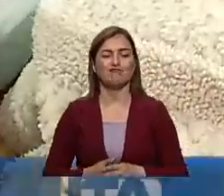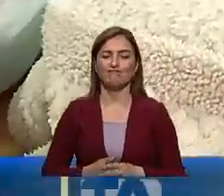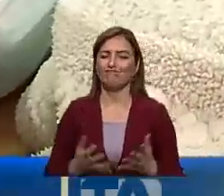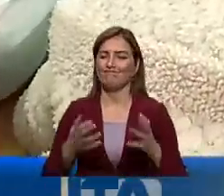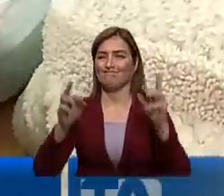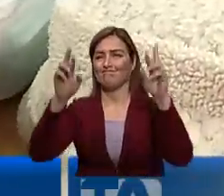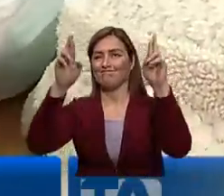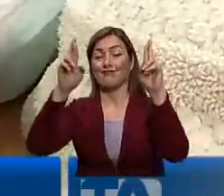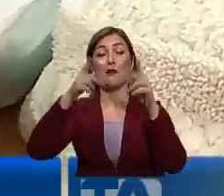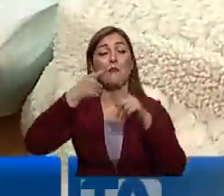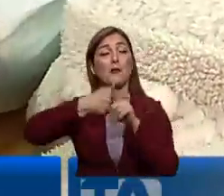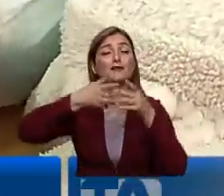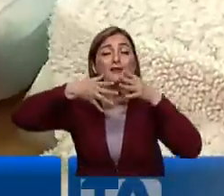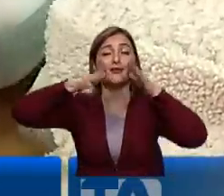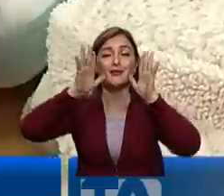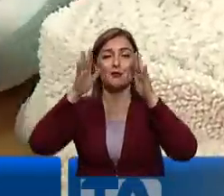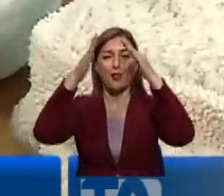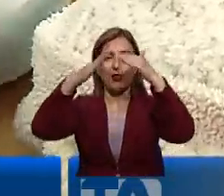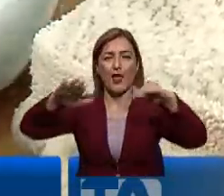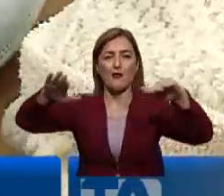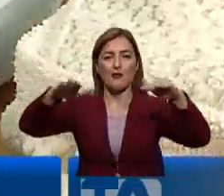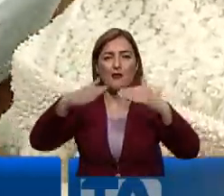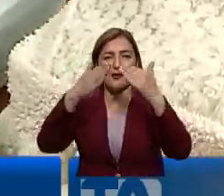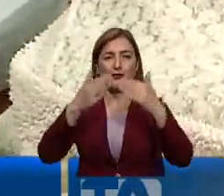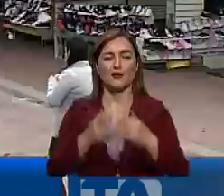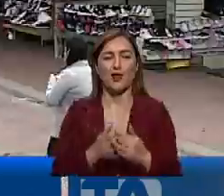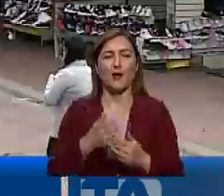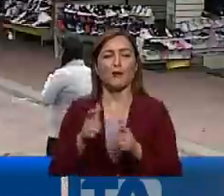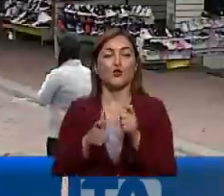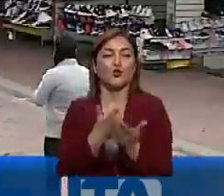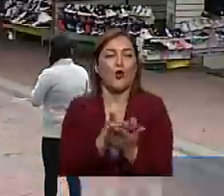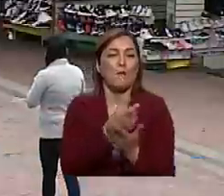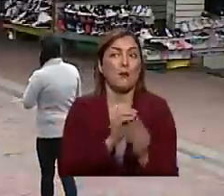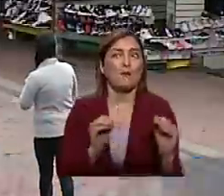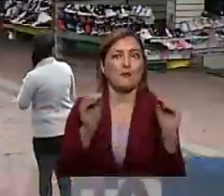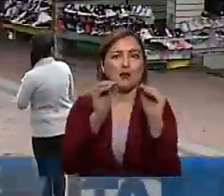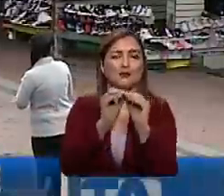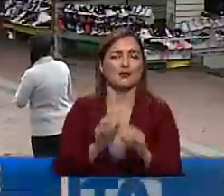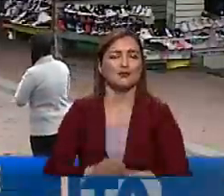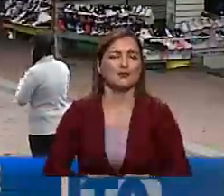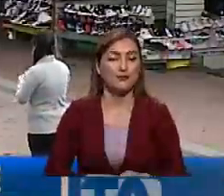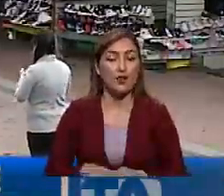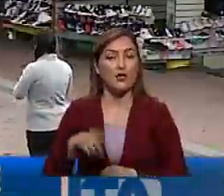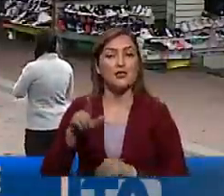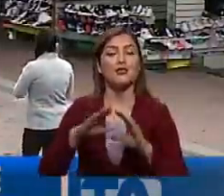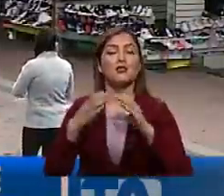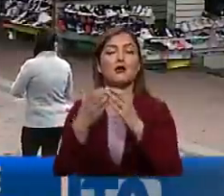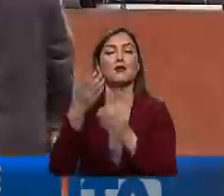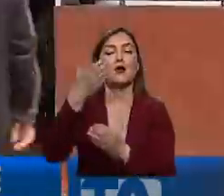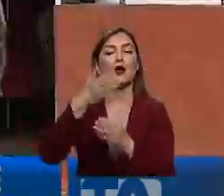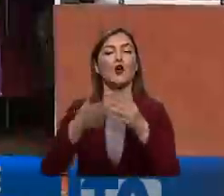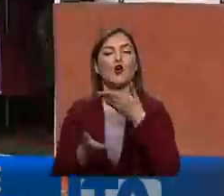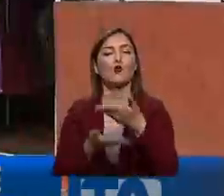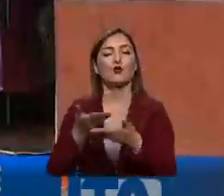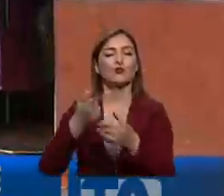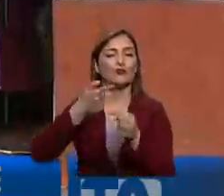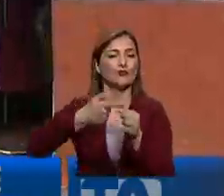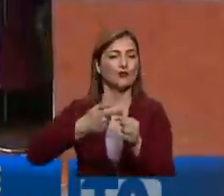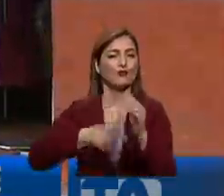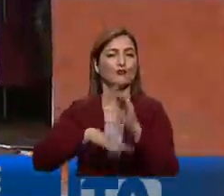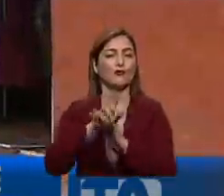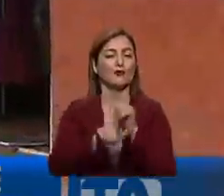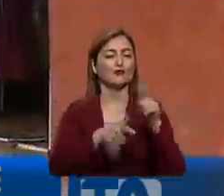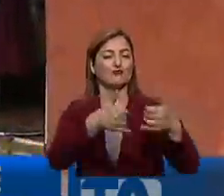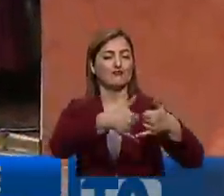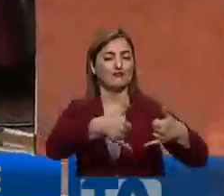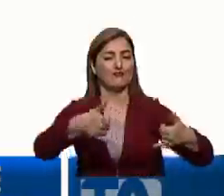diciembre, ya por las épocas, suba un poquito más ya las ventas. Según la Cámara de Comercio de Quito, una gran cantidad de